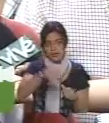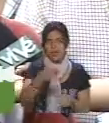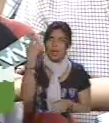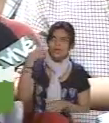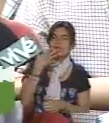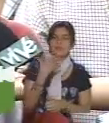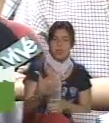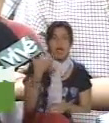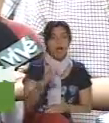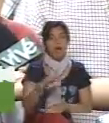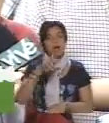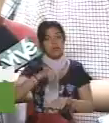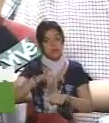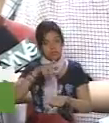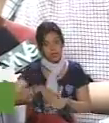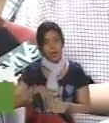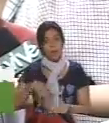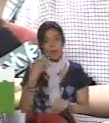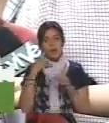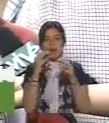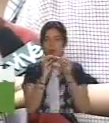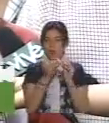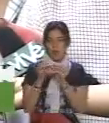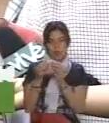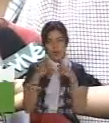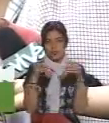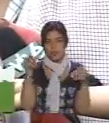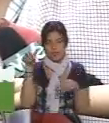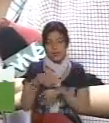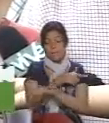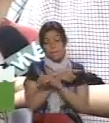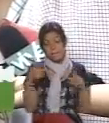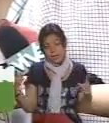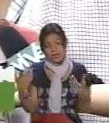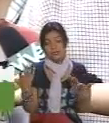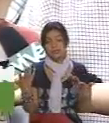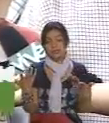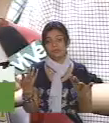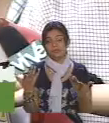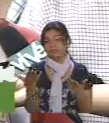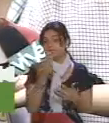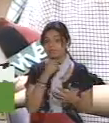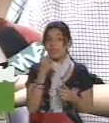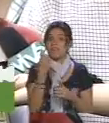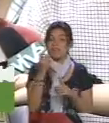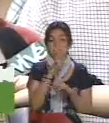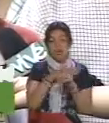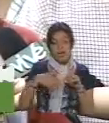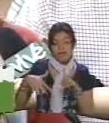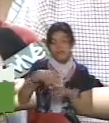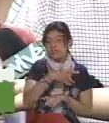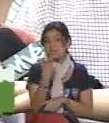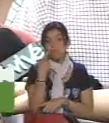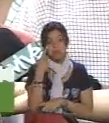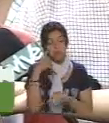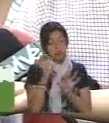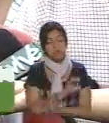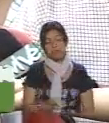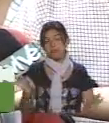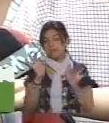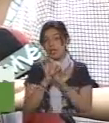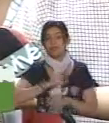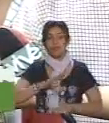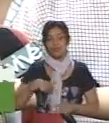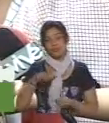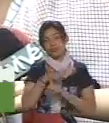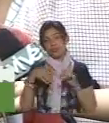tenido tiempo de haber arreglado ese boquete, pero por falta del ambiente que no ha estado pendiente, es que tenemos